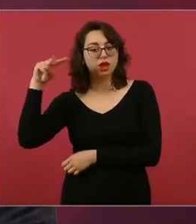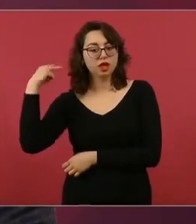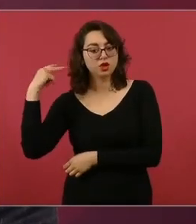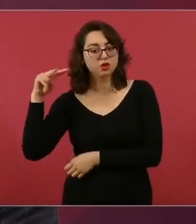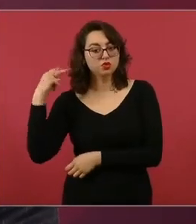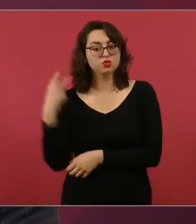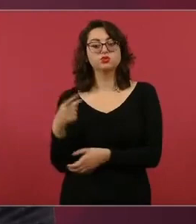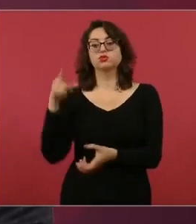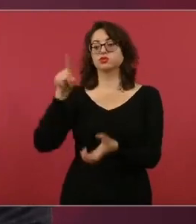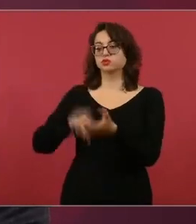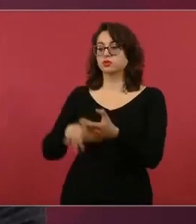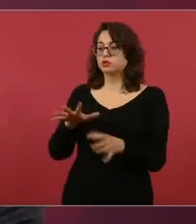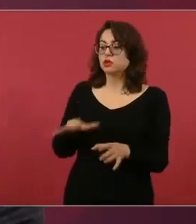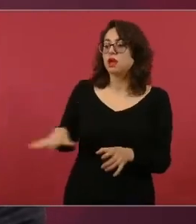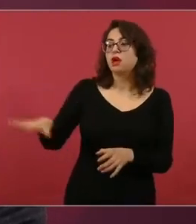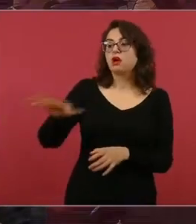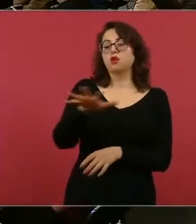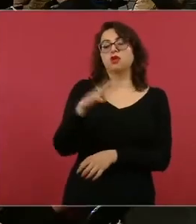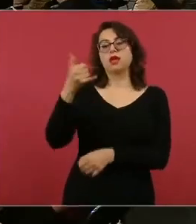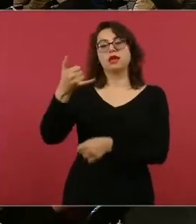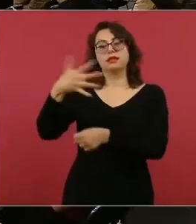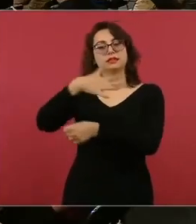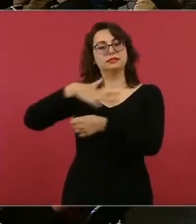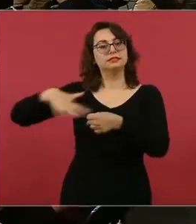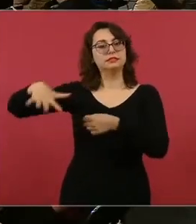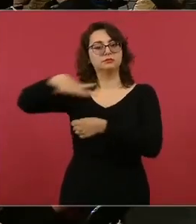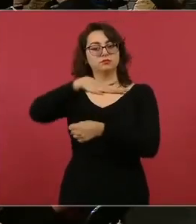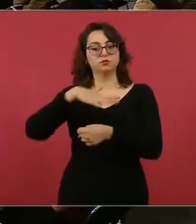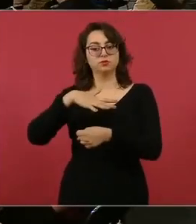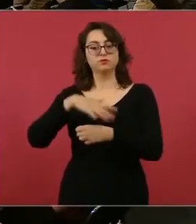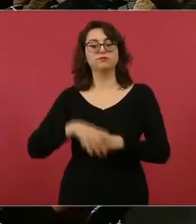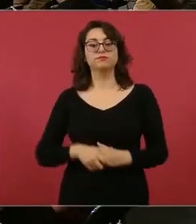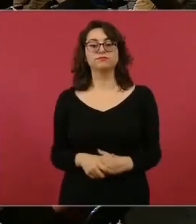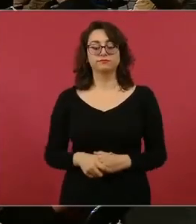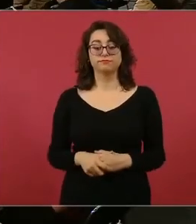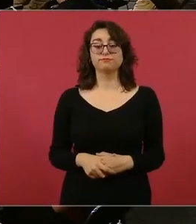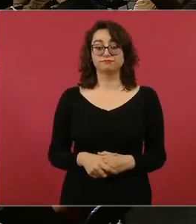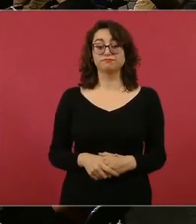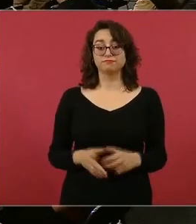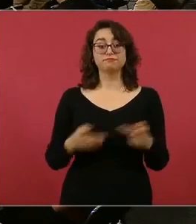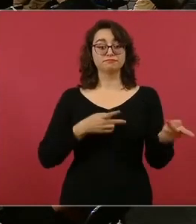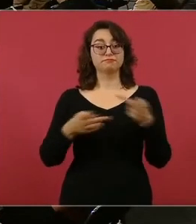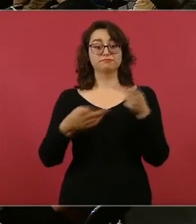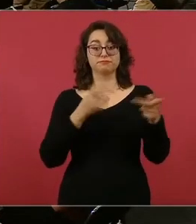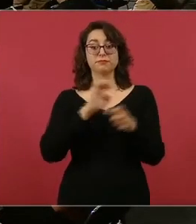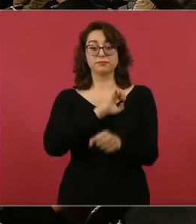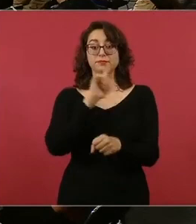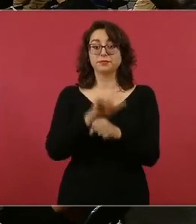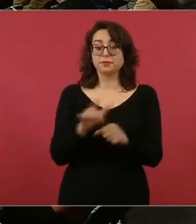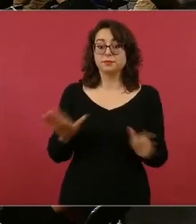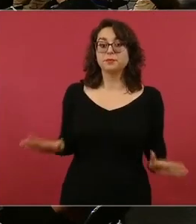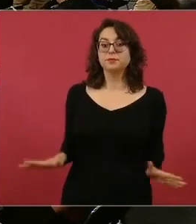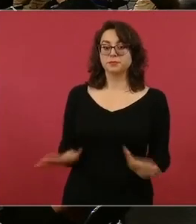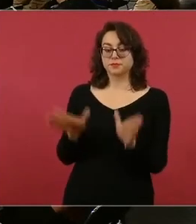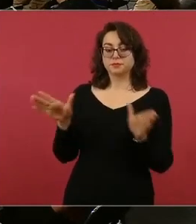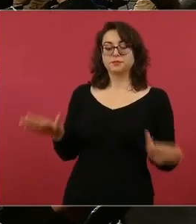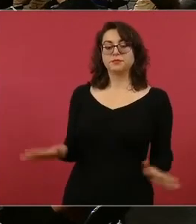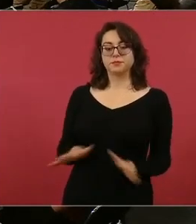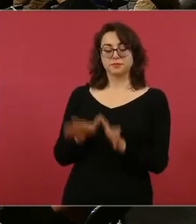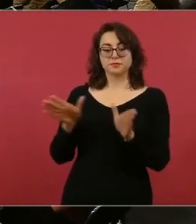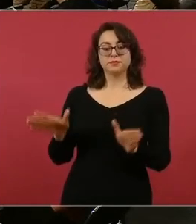y en el Istmo. Es un plan especial con este